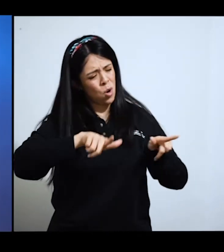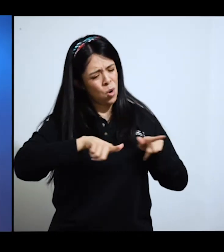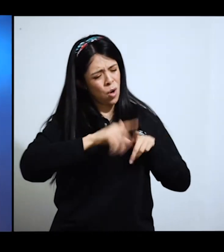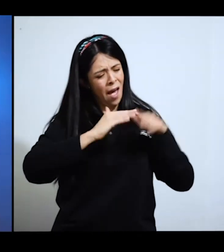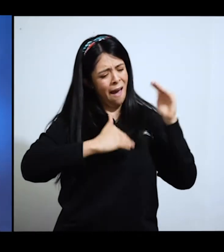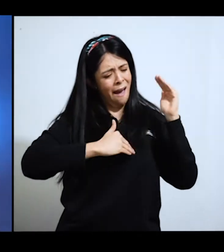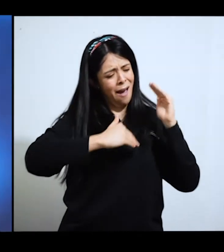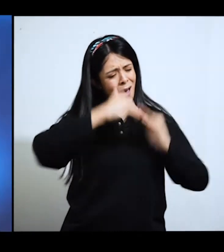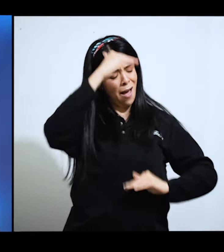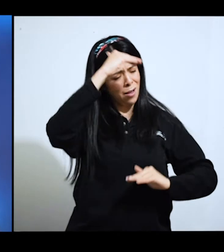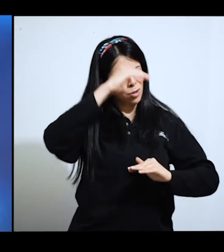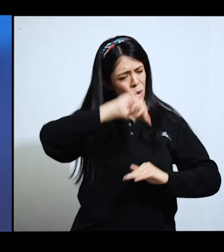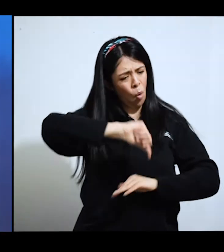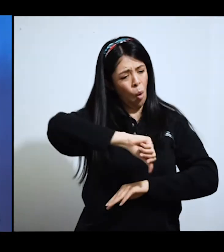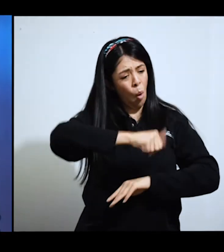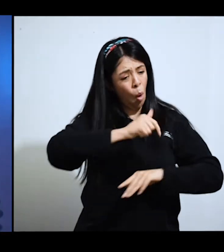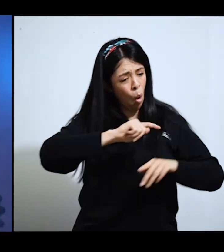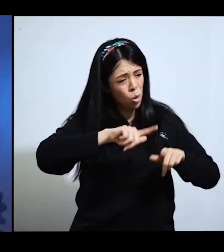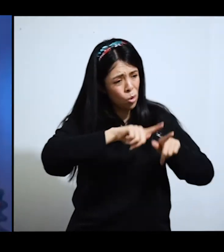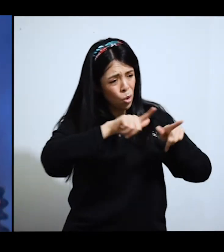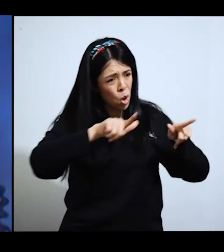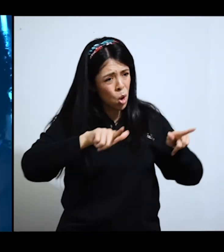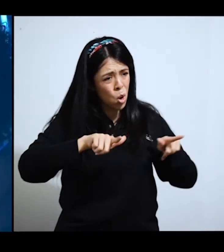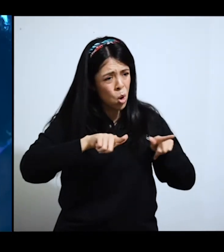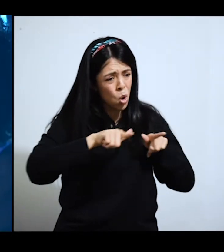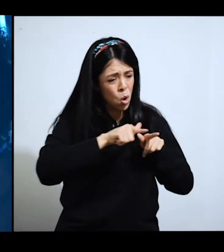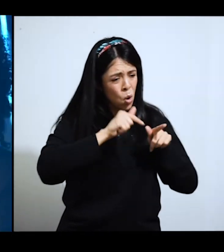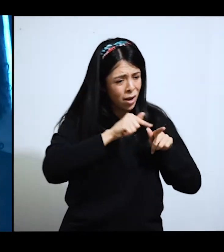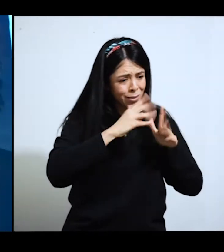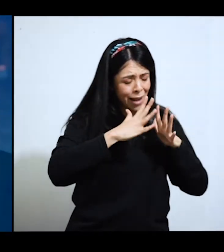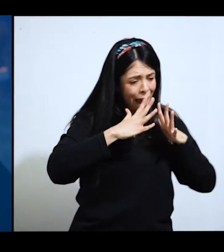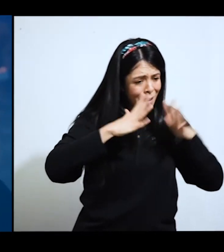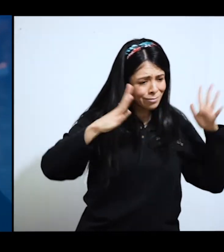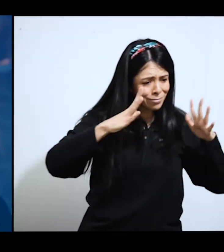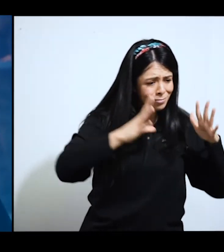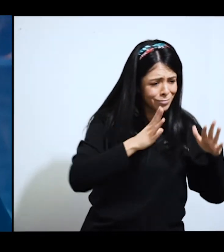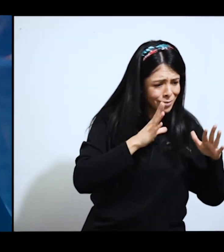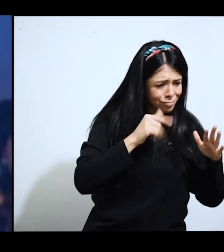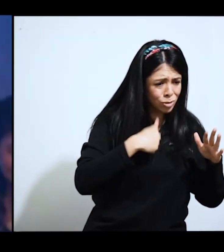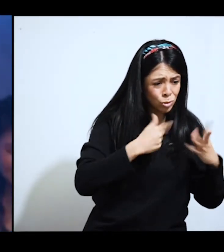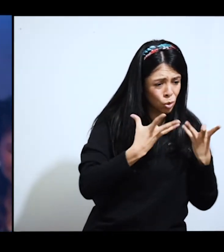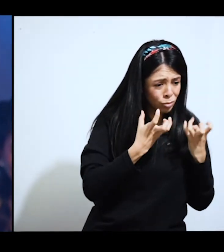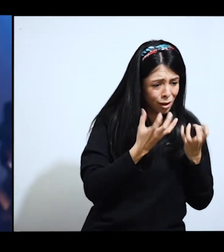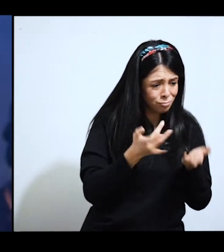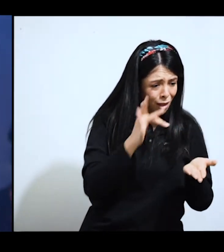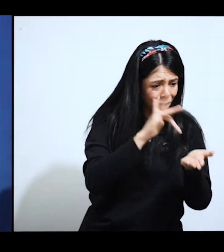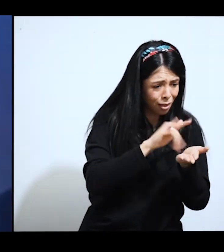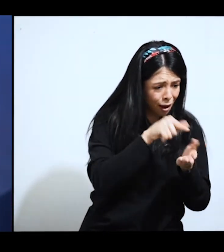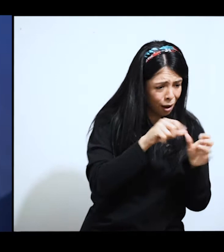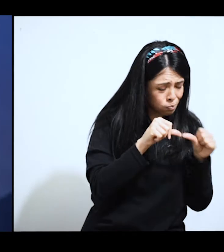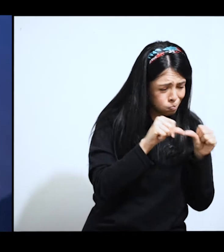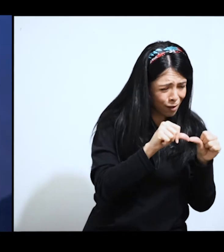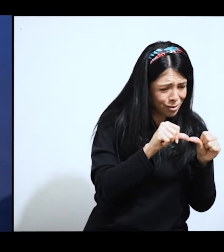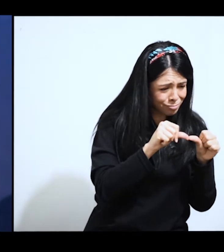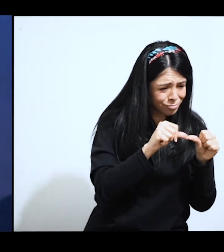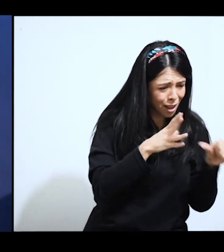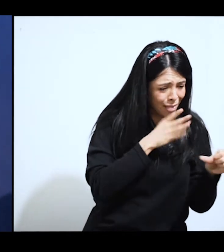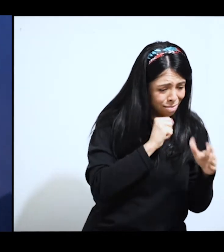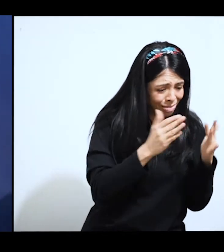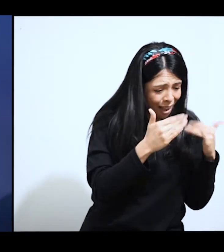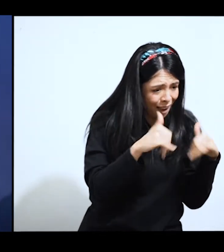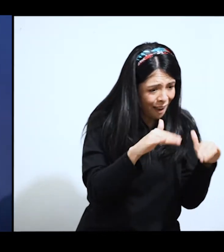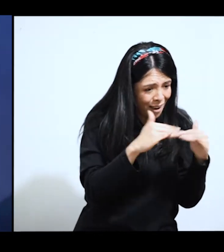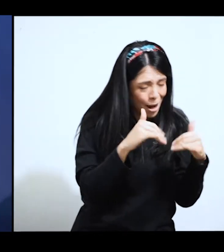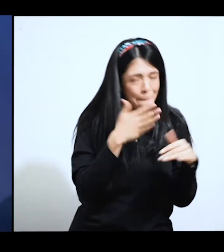No hay lugar más alto, más grande